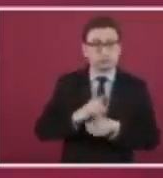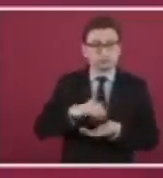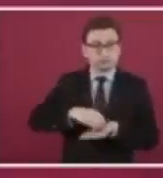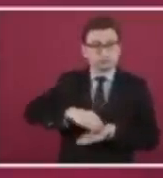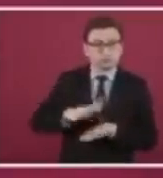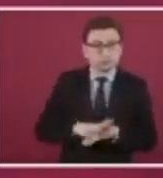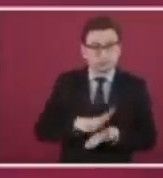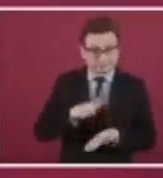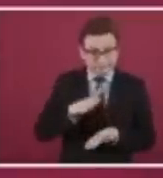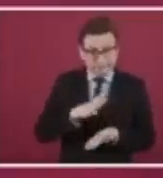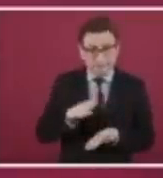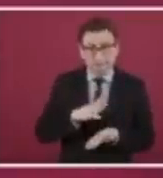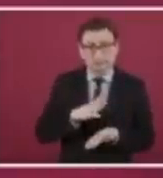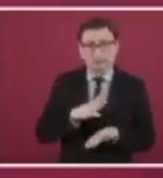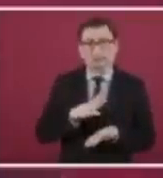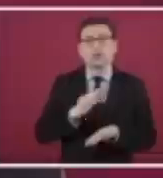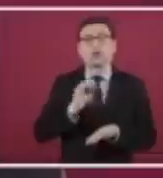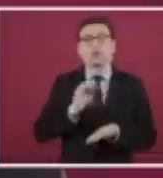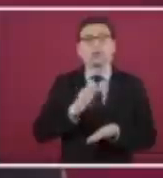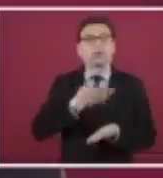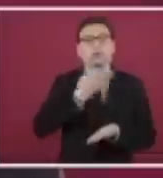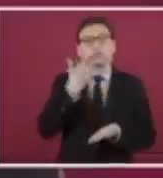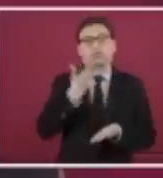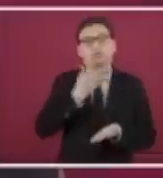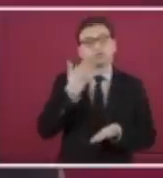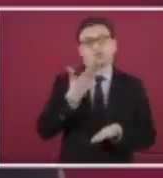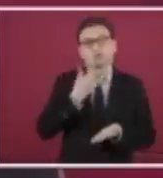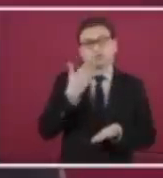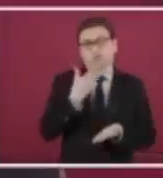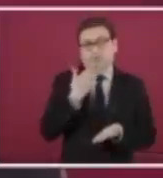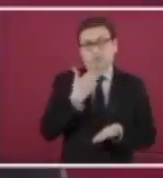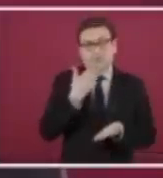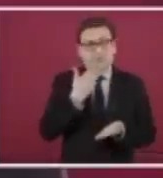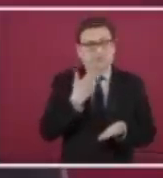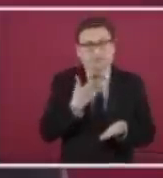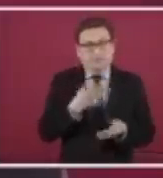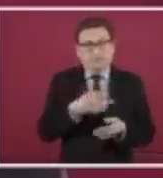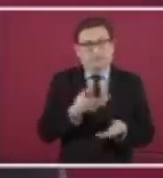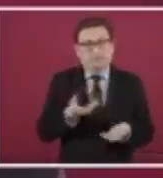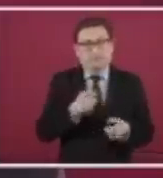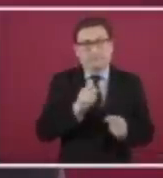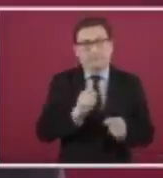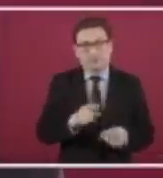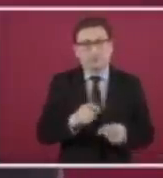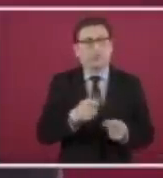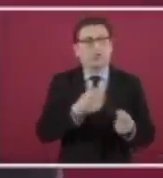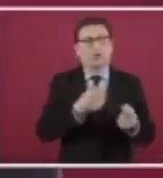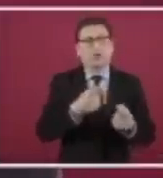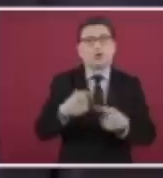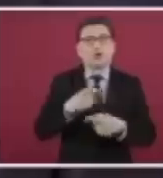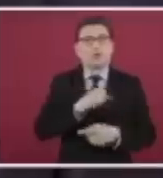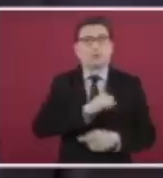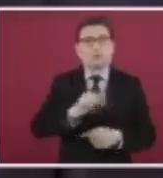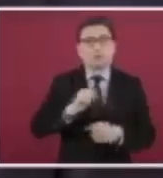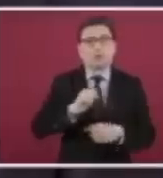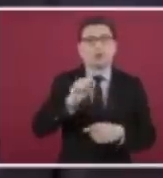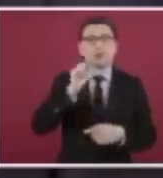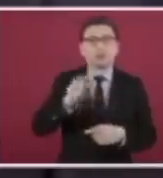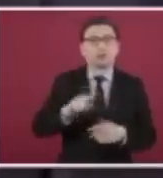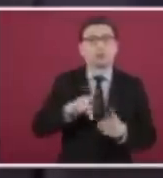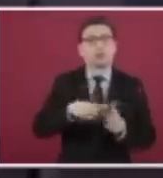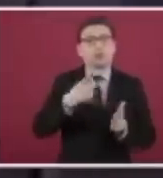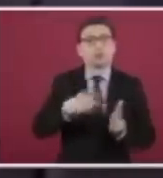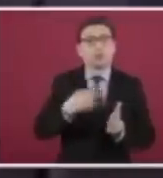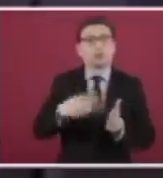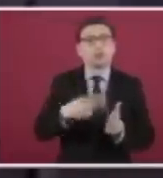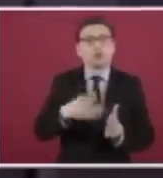como suele pasar en casos de la delincuencia, entonces, a